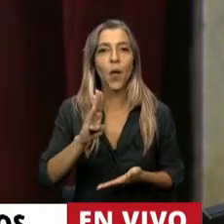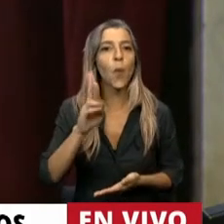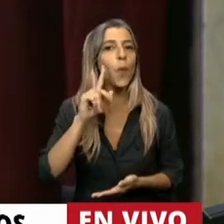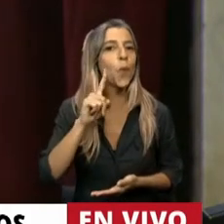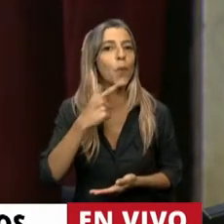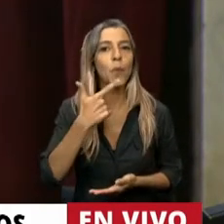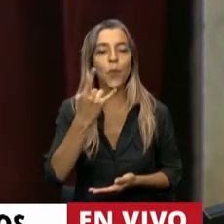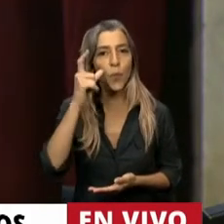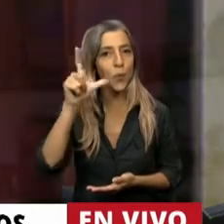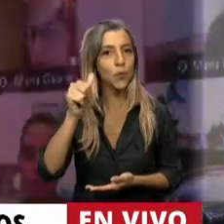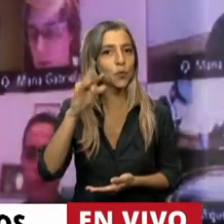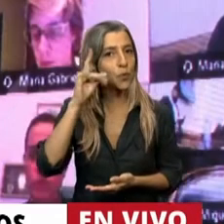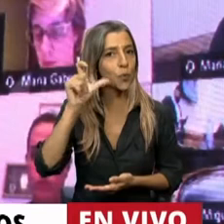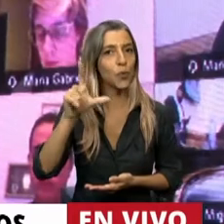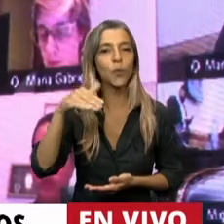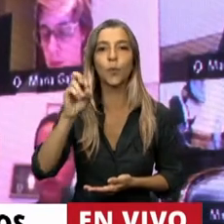moral